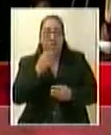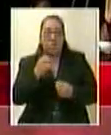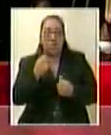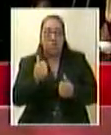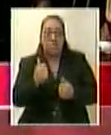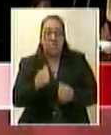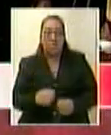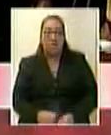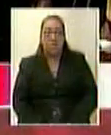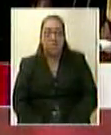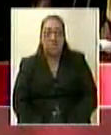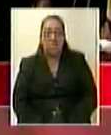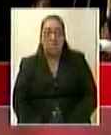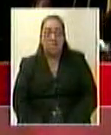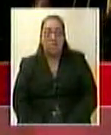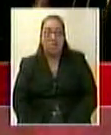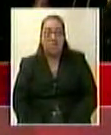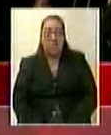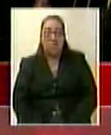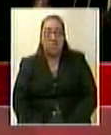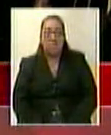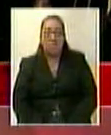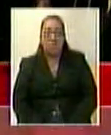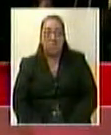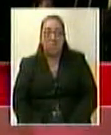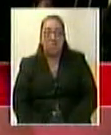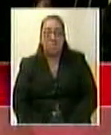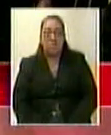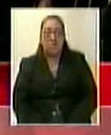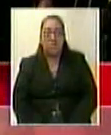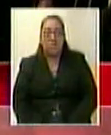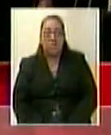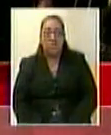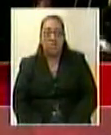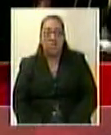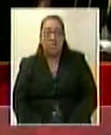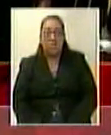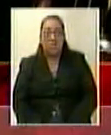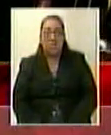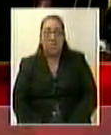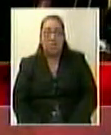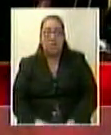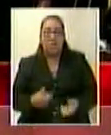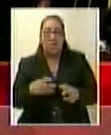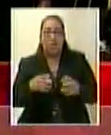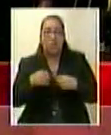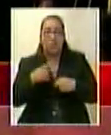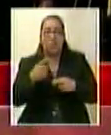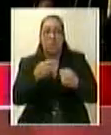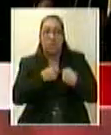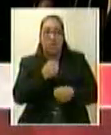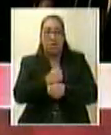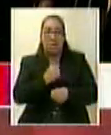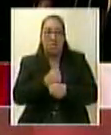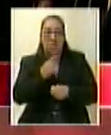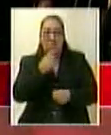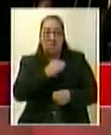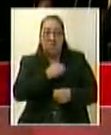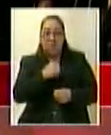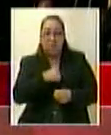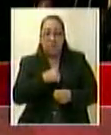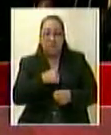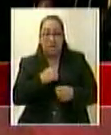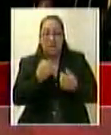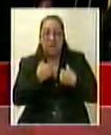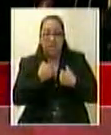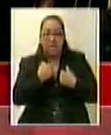ísima que nos encontramos cuando asumimos con un rol importante y ministra